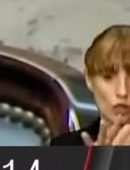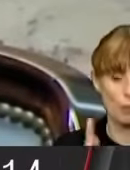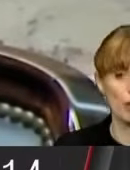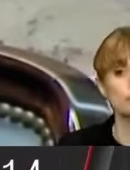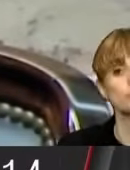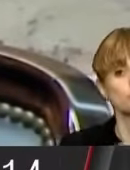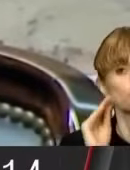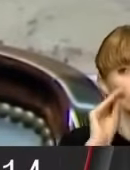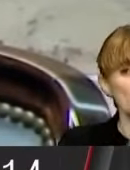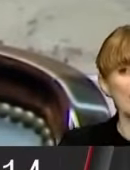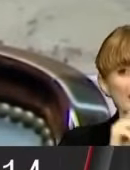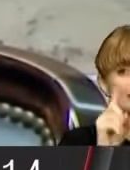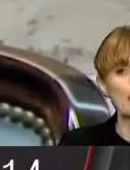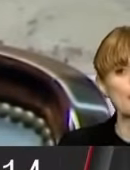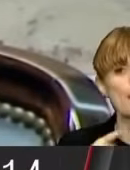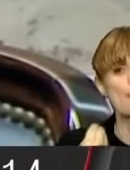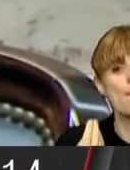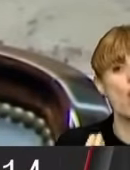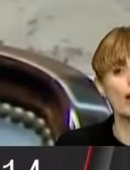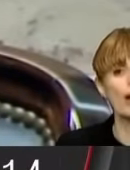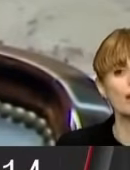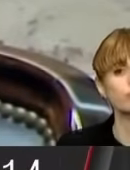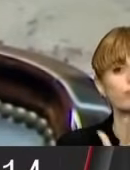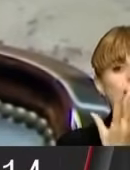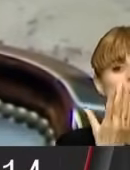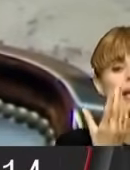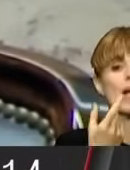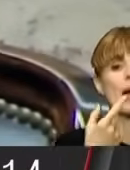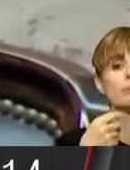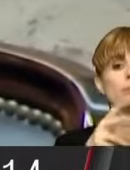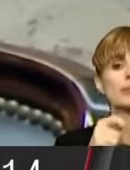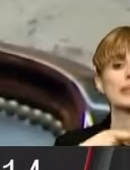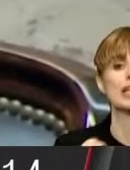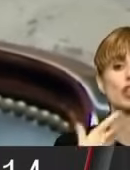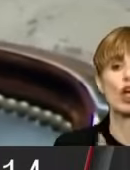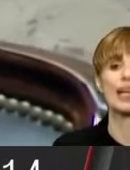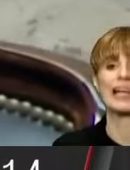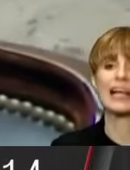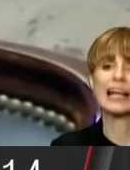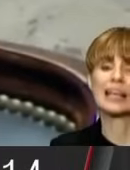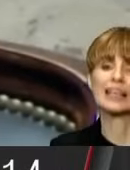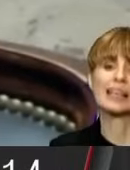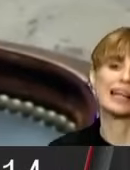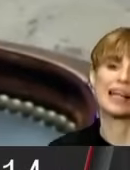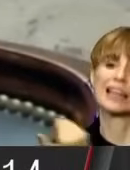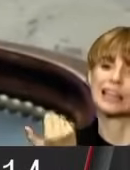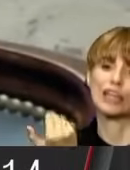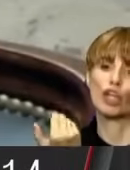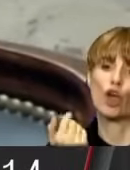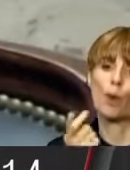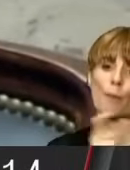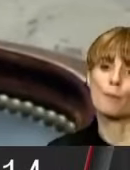más, porque crean la prestación de retiro proporcional. No solo que le delegan